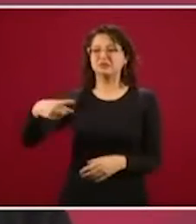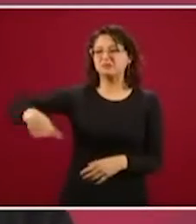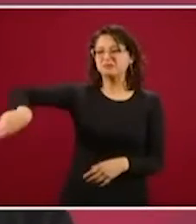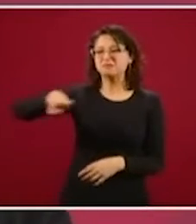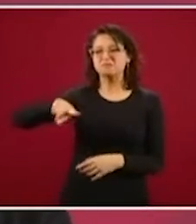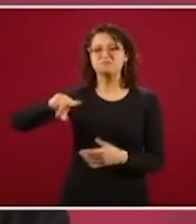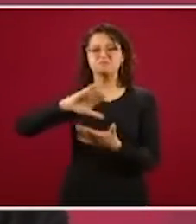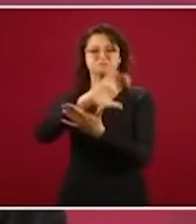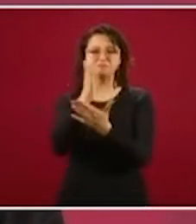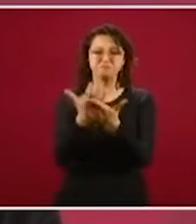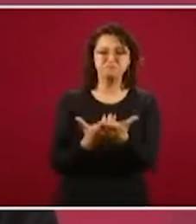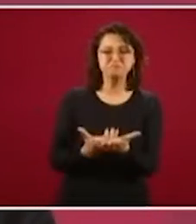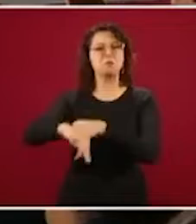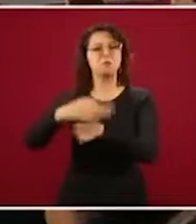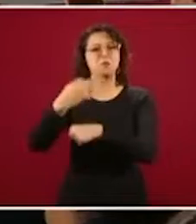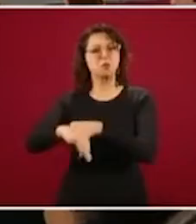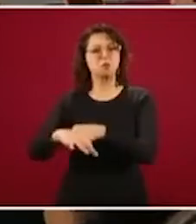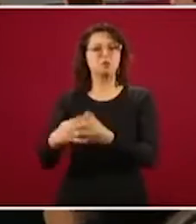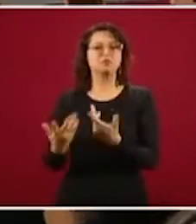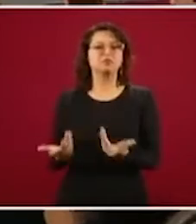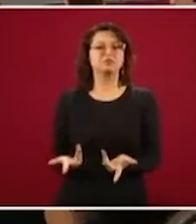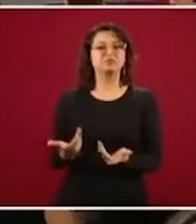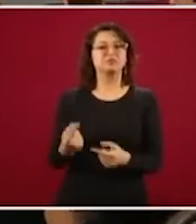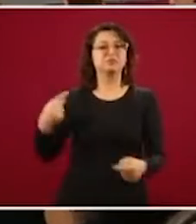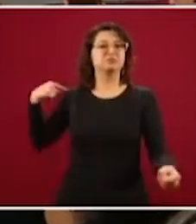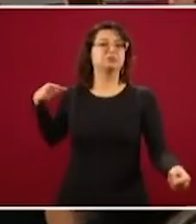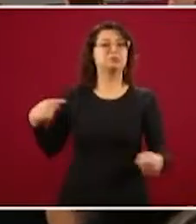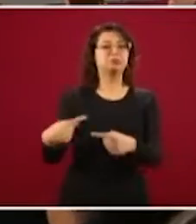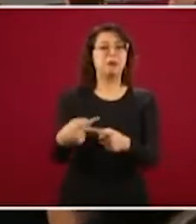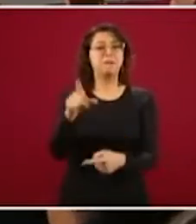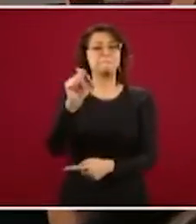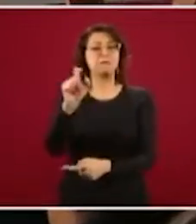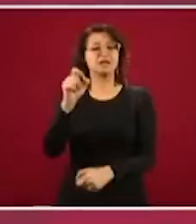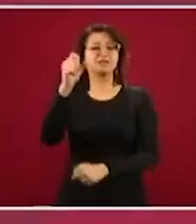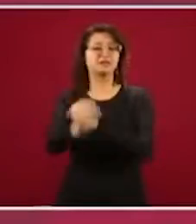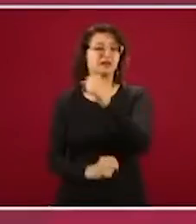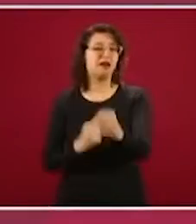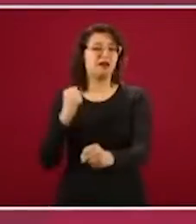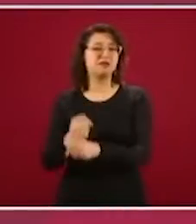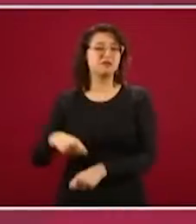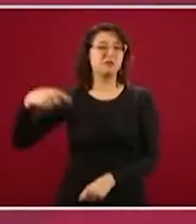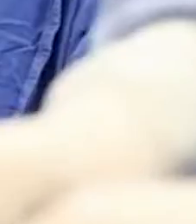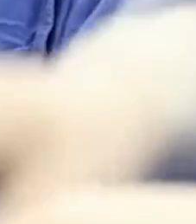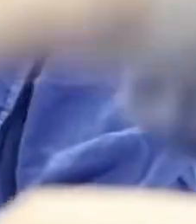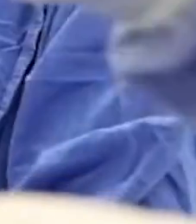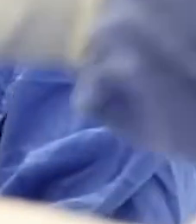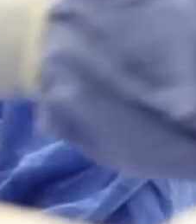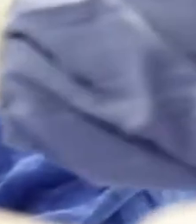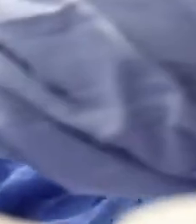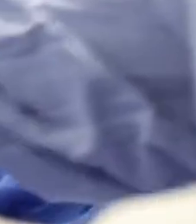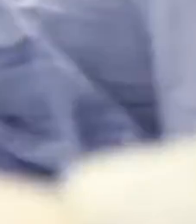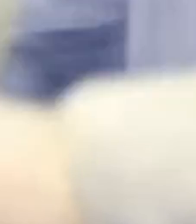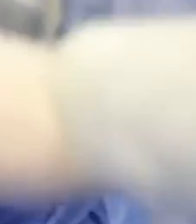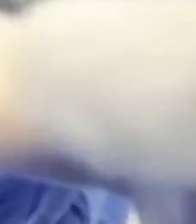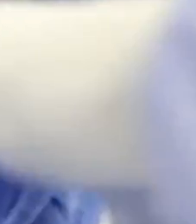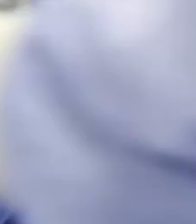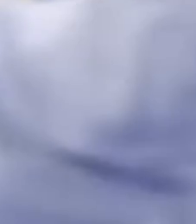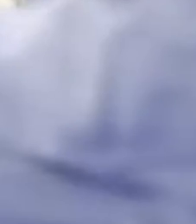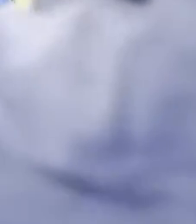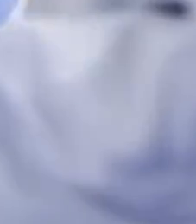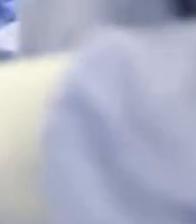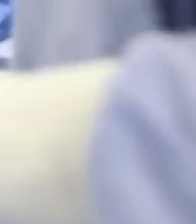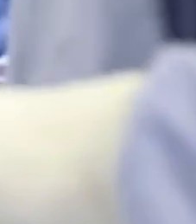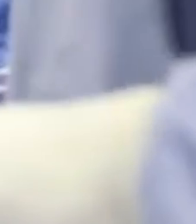trabajando por contrato. El objetivo es que el 1 de diciembre de este año se cuente con un sistema de salud